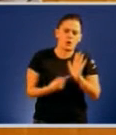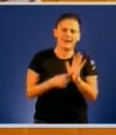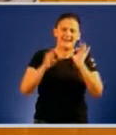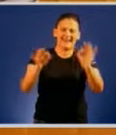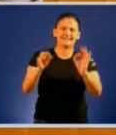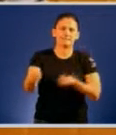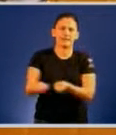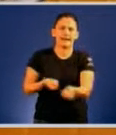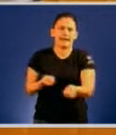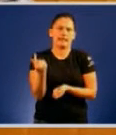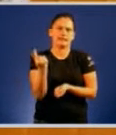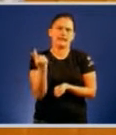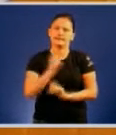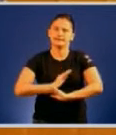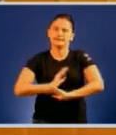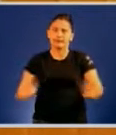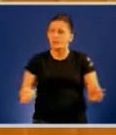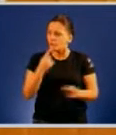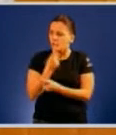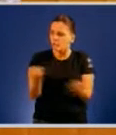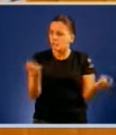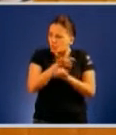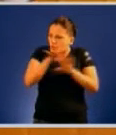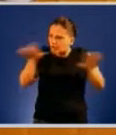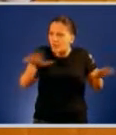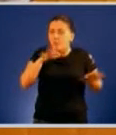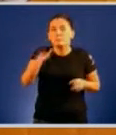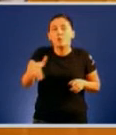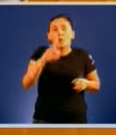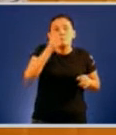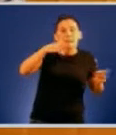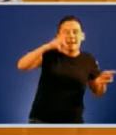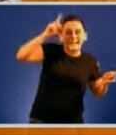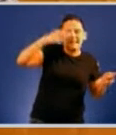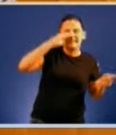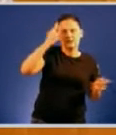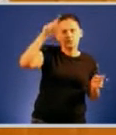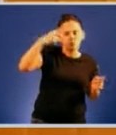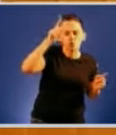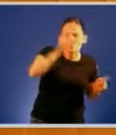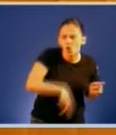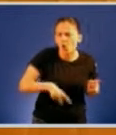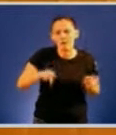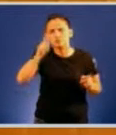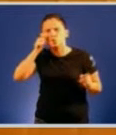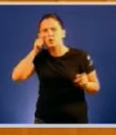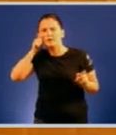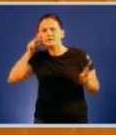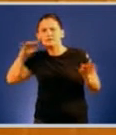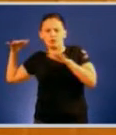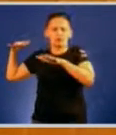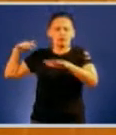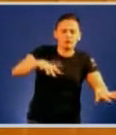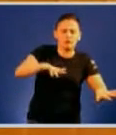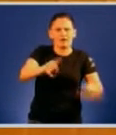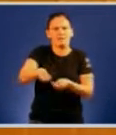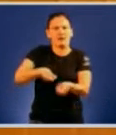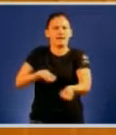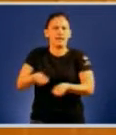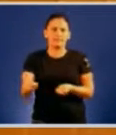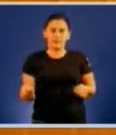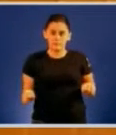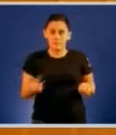é mercantilista. E dicímolo así, porque o ben de interese cultural non é un ben de interese turístico